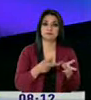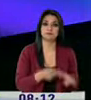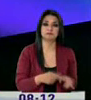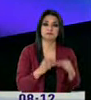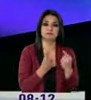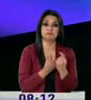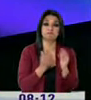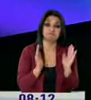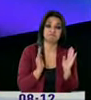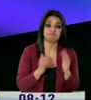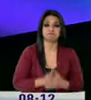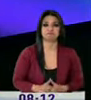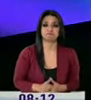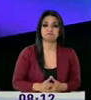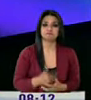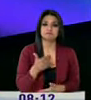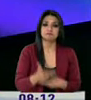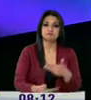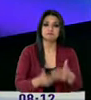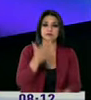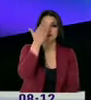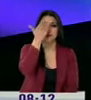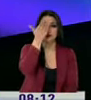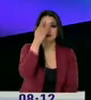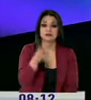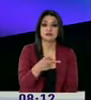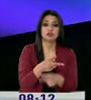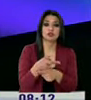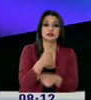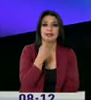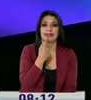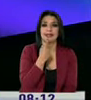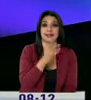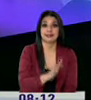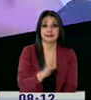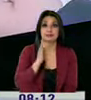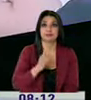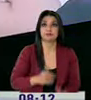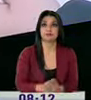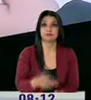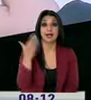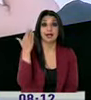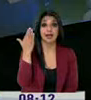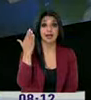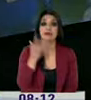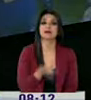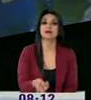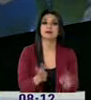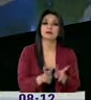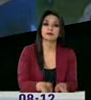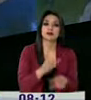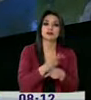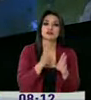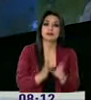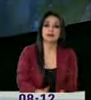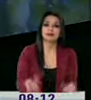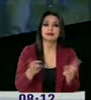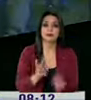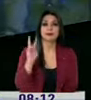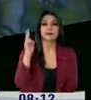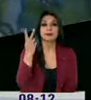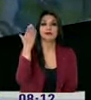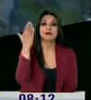¿no? En fin, ya sabremos qué dice el consejo, ahora ya no solamente es del alcalde, sino también los ediles del resto de